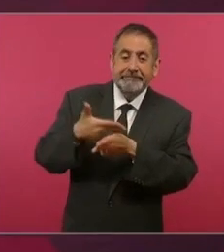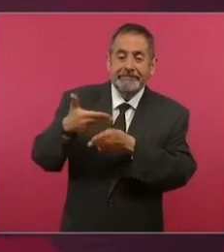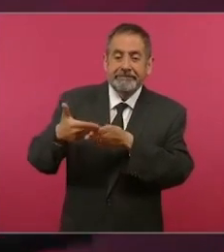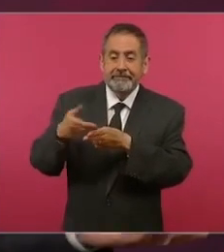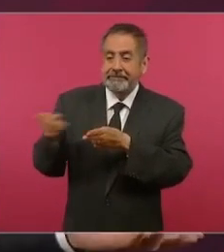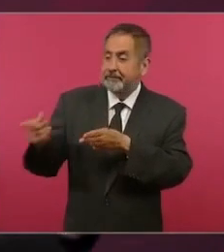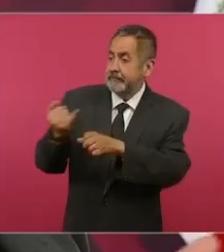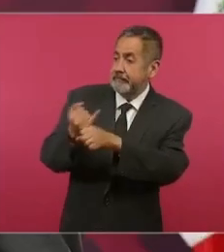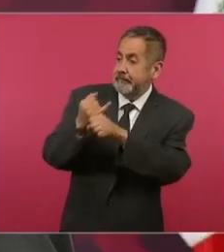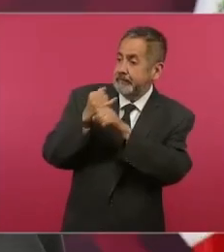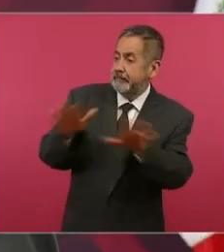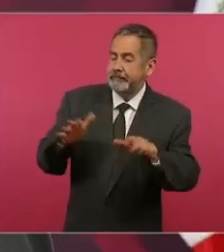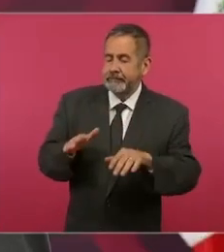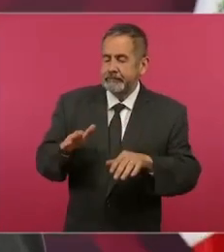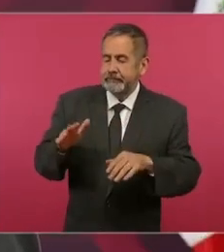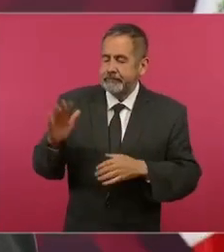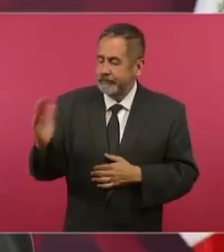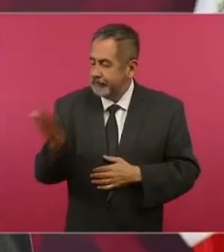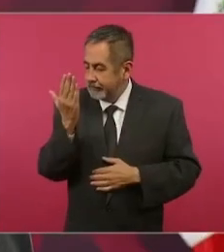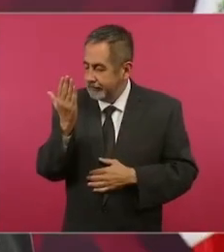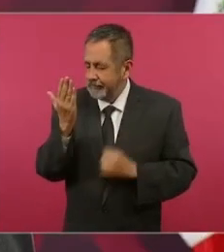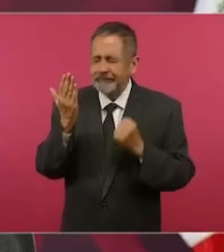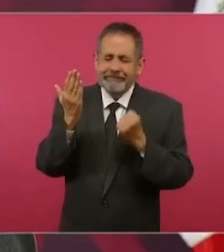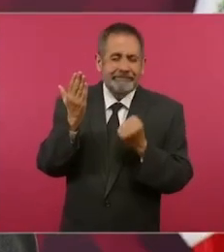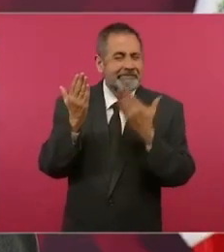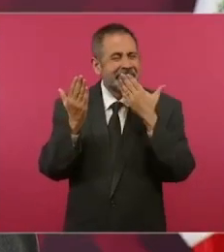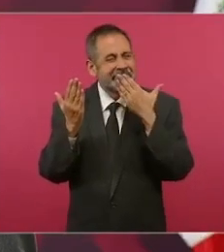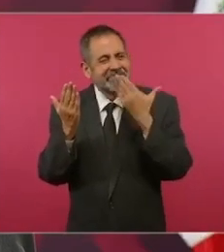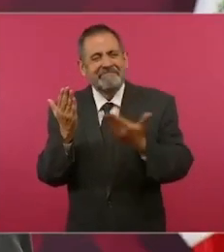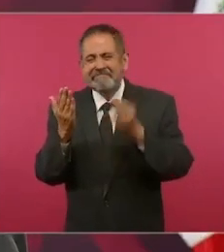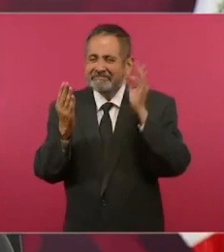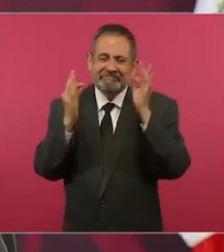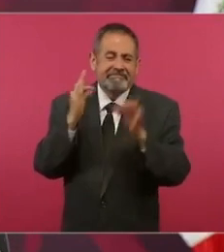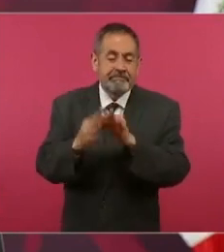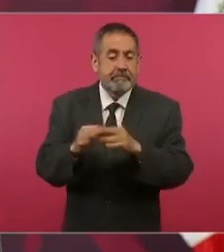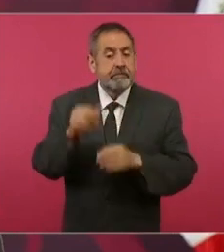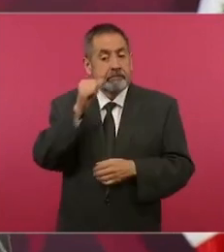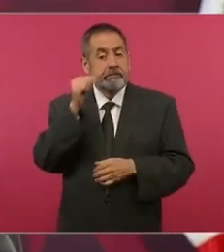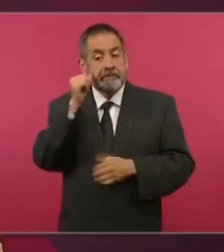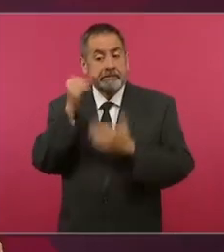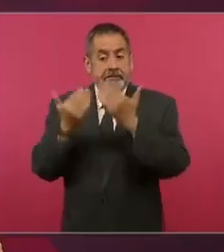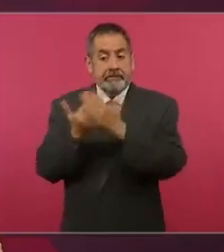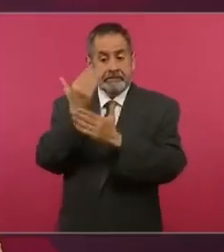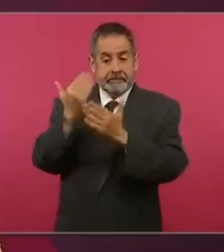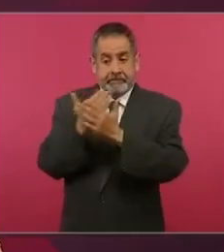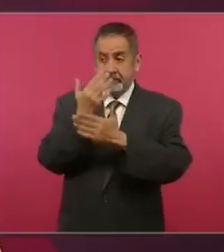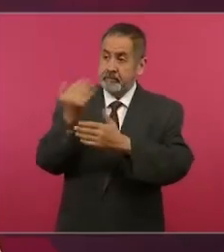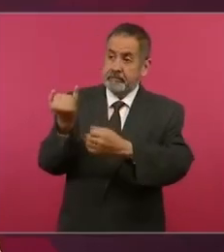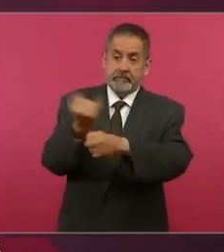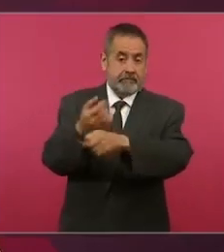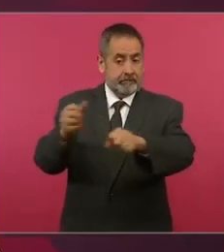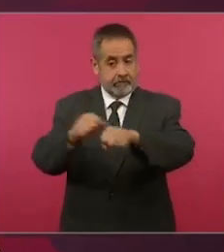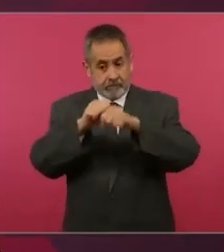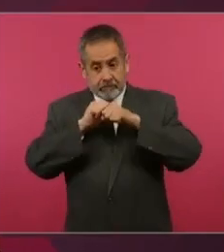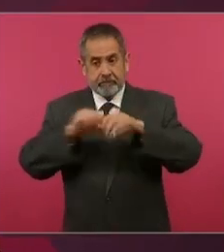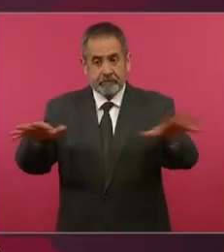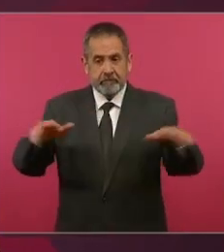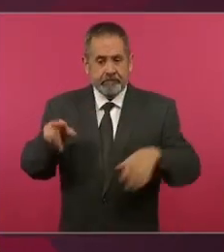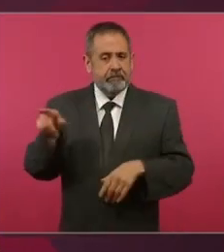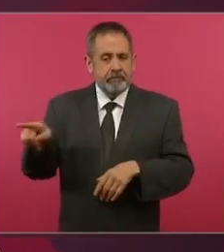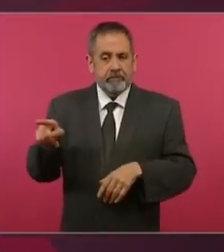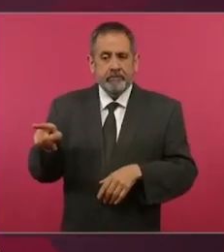para ver el resultado. De ayer en la mañana que salió